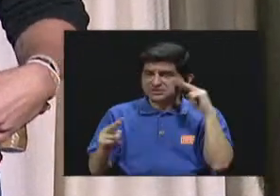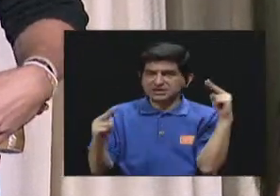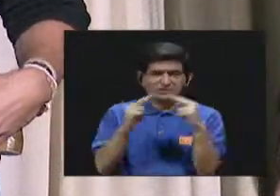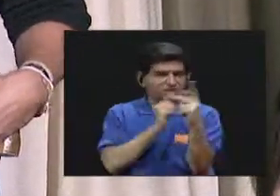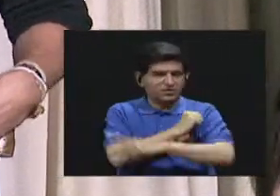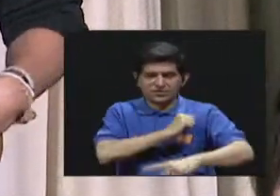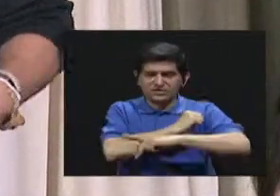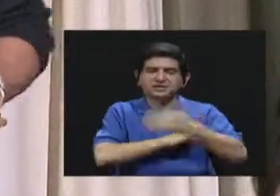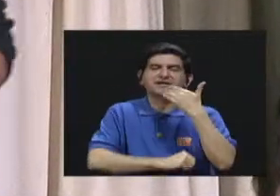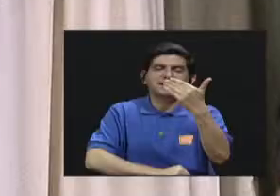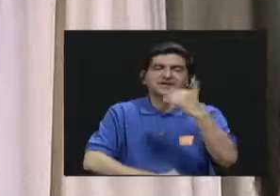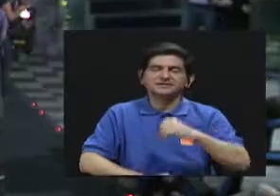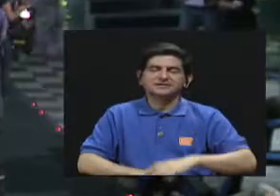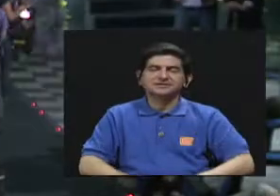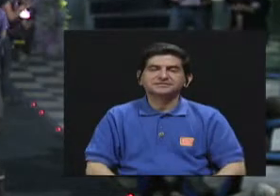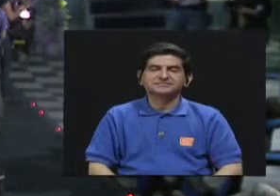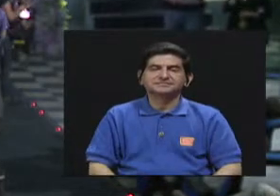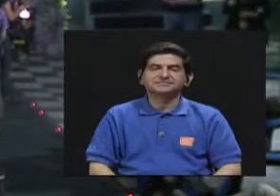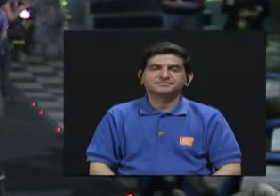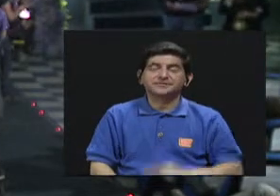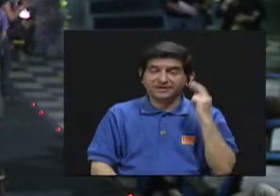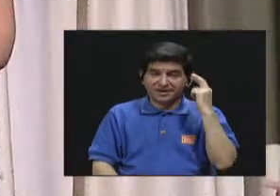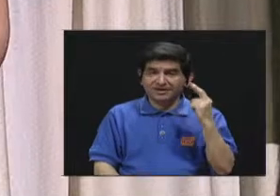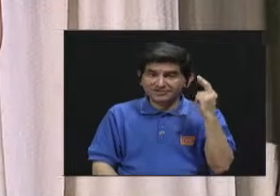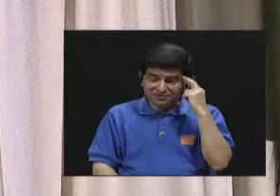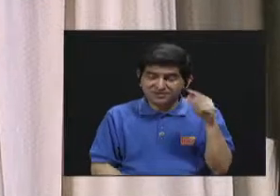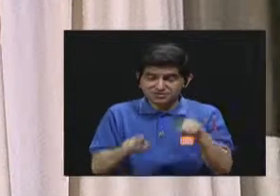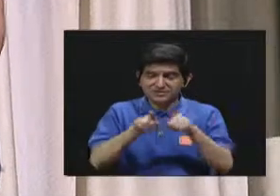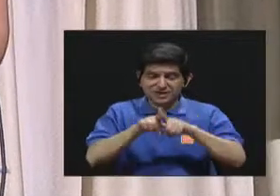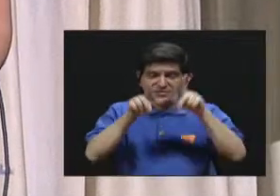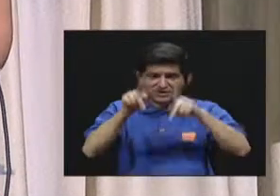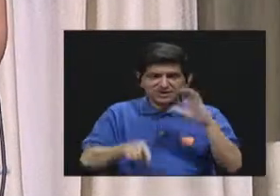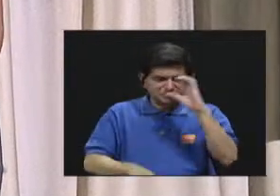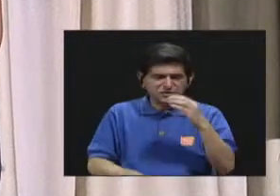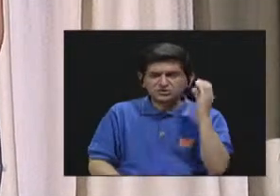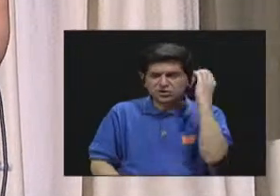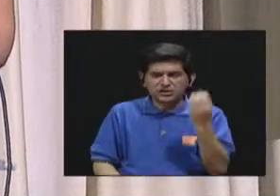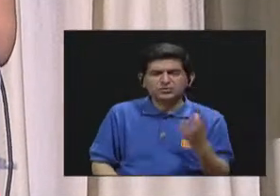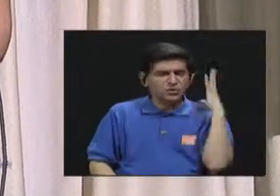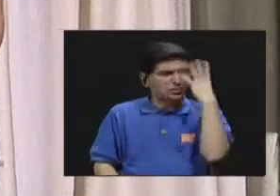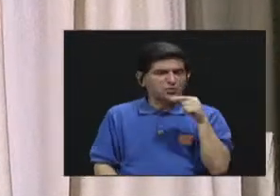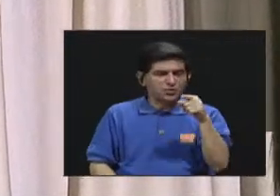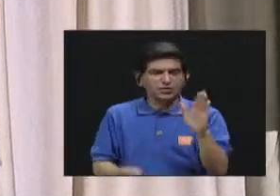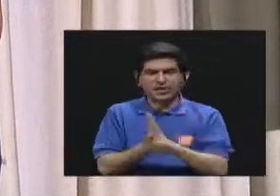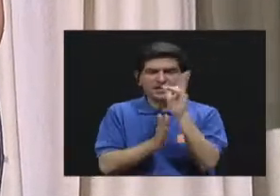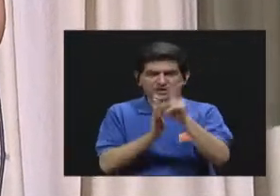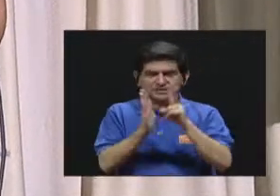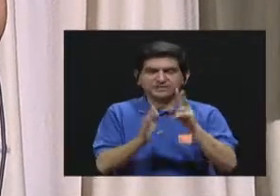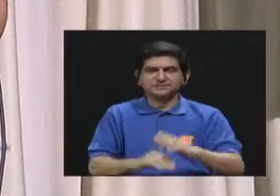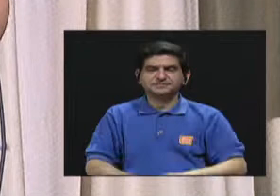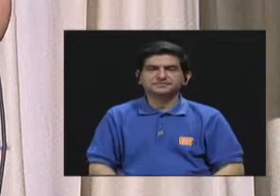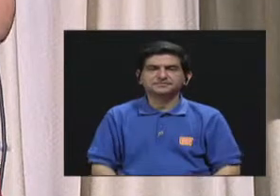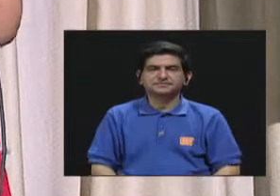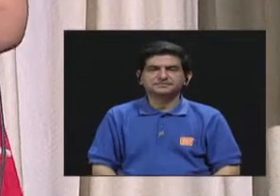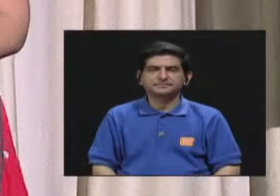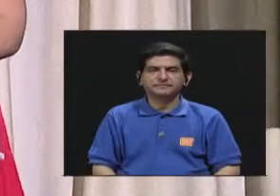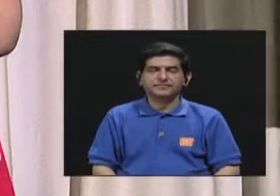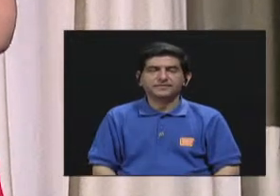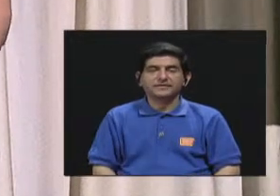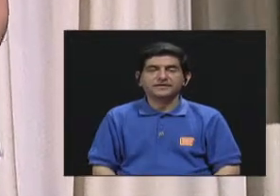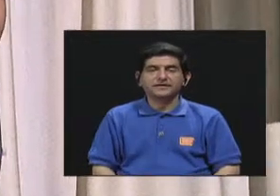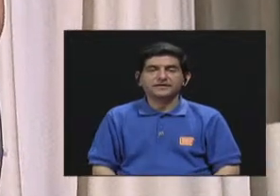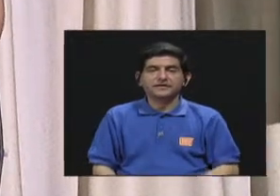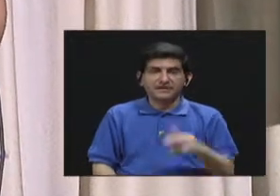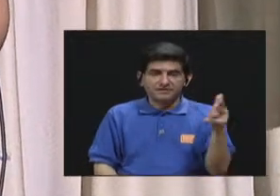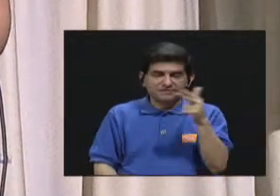nuestro país. Muchas gracias. Hay unas reflexiones de los oreros muy, muy bonitas en ese documental. Documental costarricense, por filmar